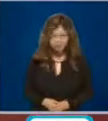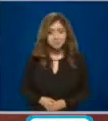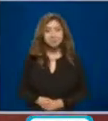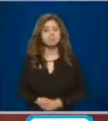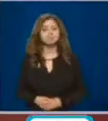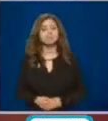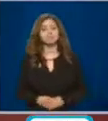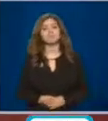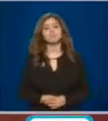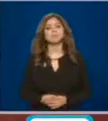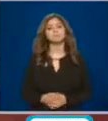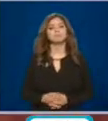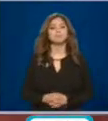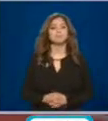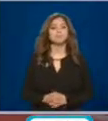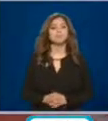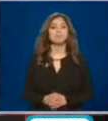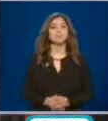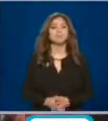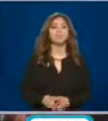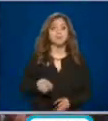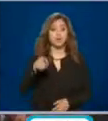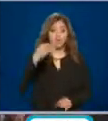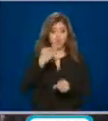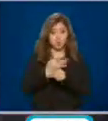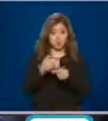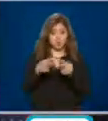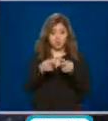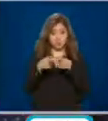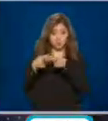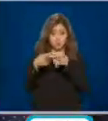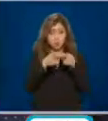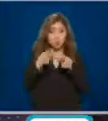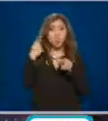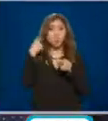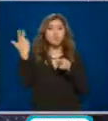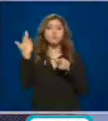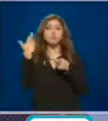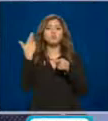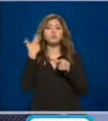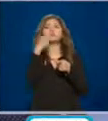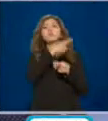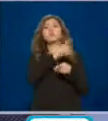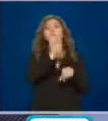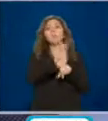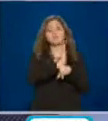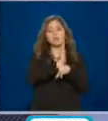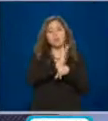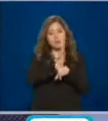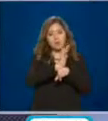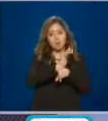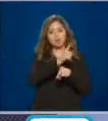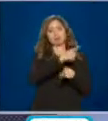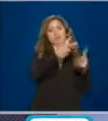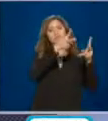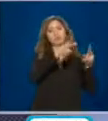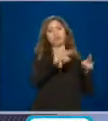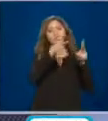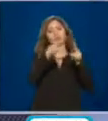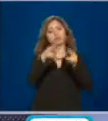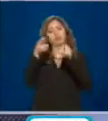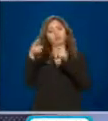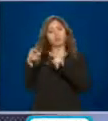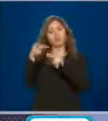Oigan, y bueno, ¿tienen un soundtrack en una película? Sí, se llama Johnny 100 pesos 2, es la secuela. Que hay